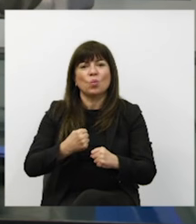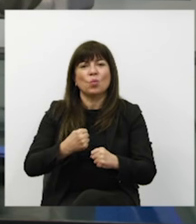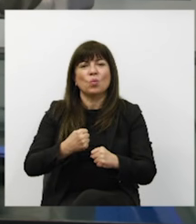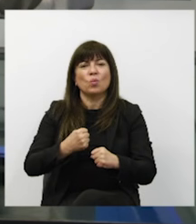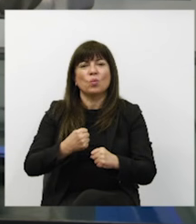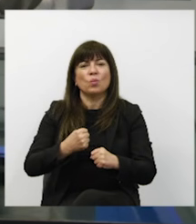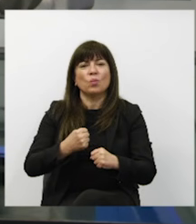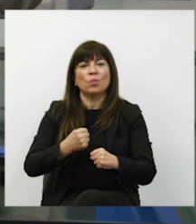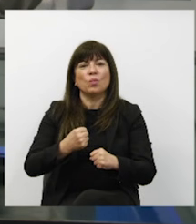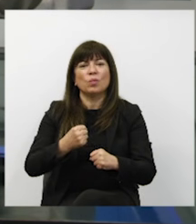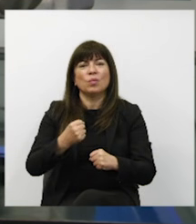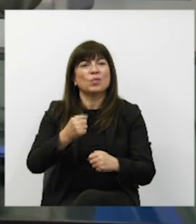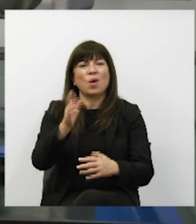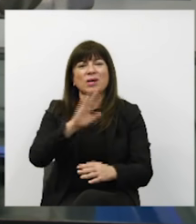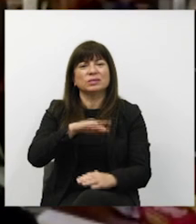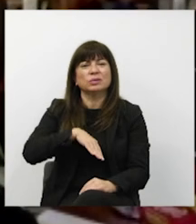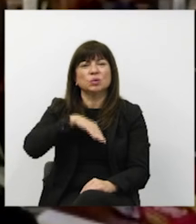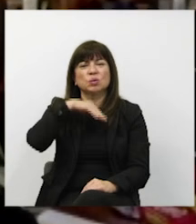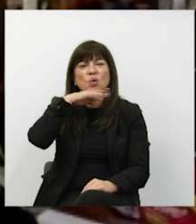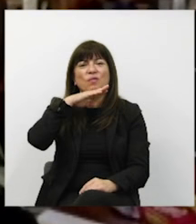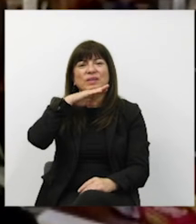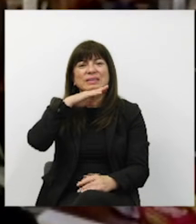está suficientemente,